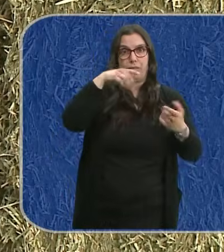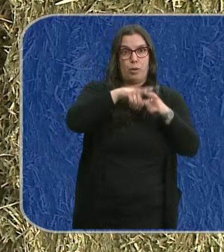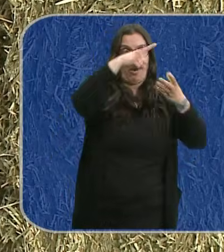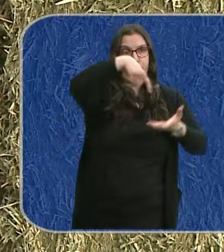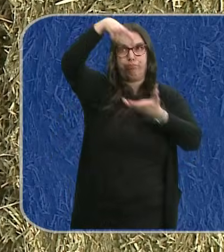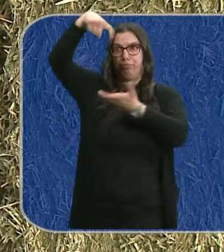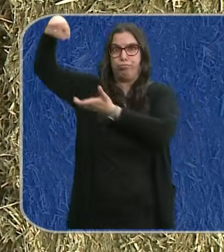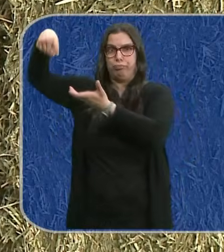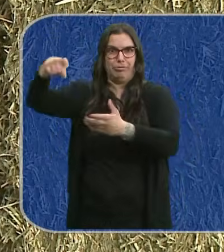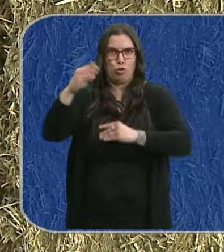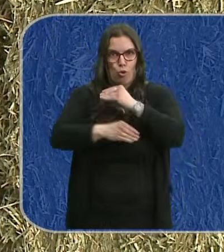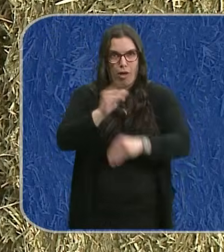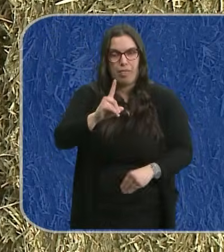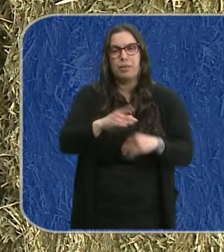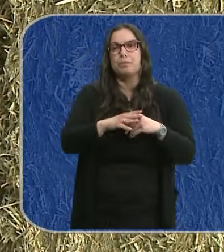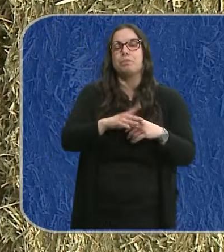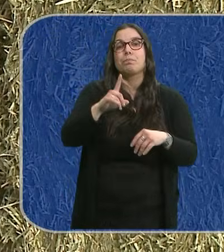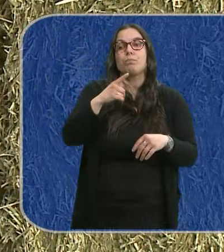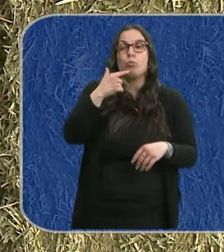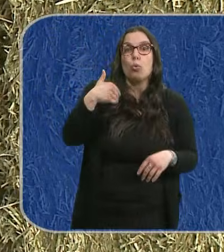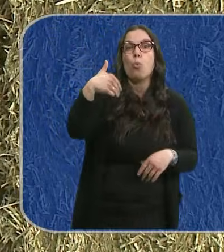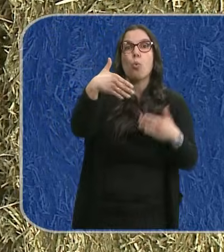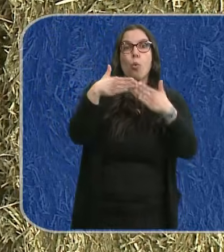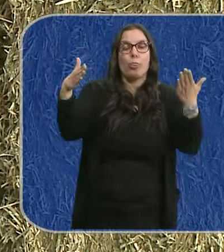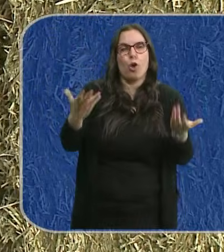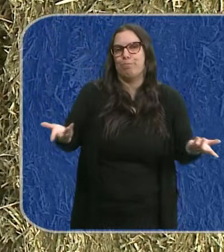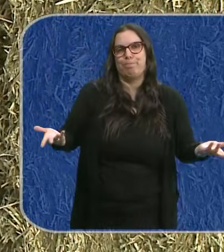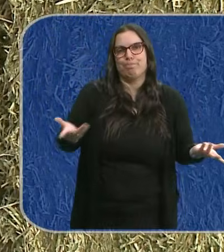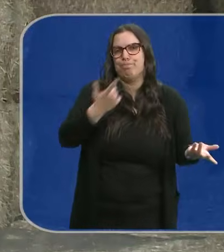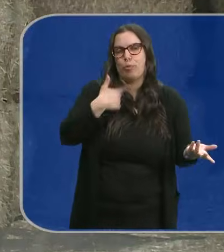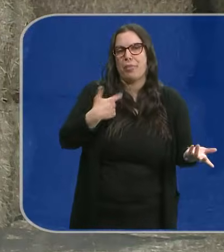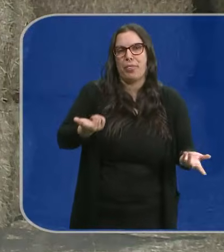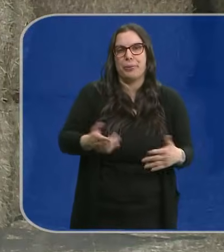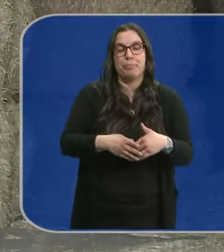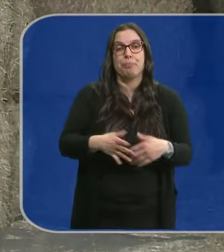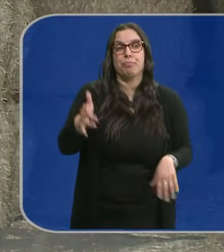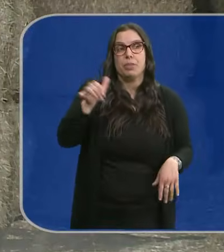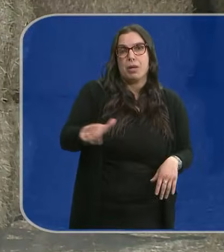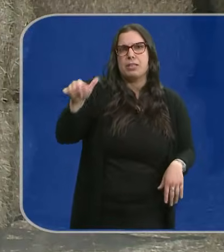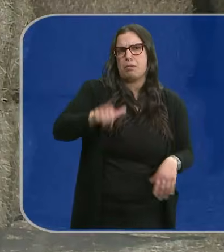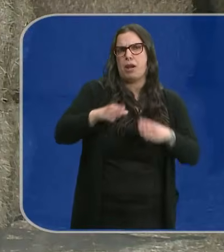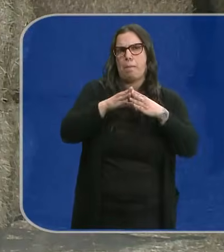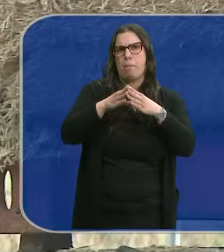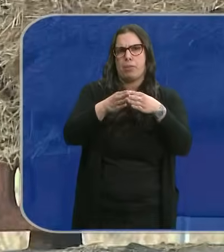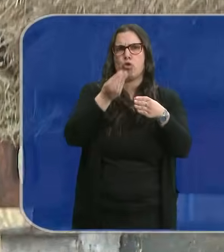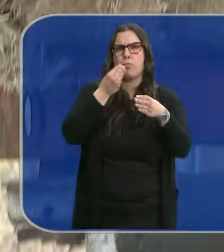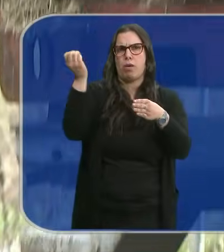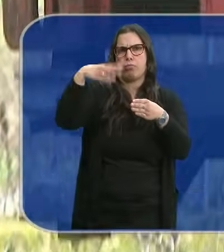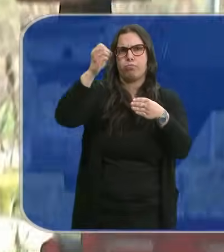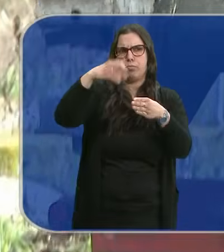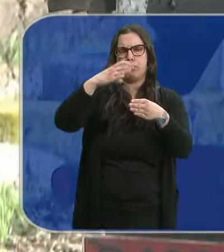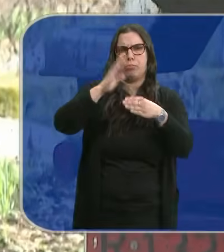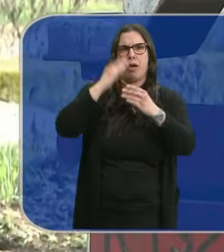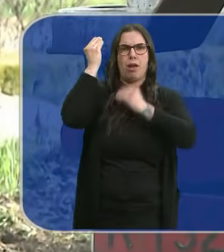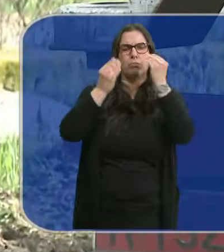cargar a este destino y tampoco nos dicen fechas para comenzar. Cada semana salen barcos con forraje para alimentar